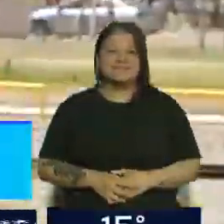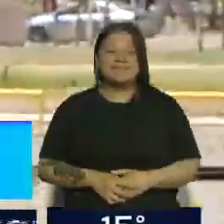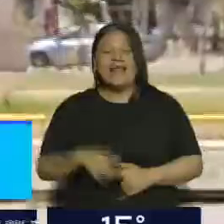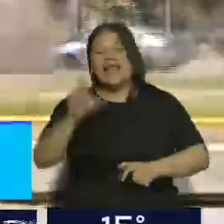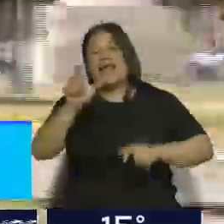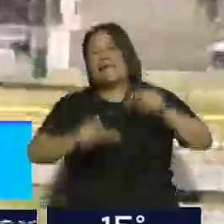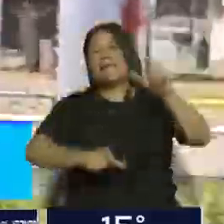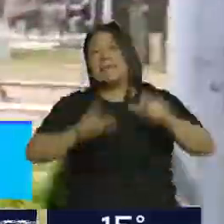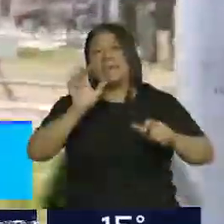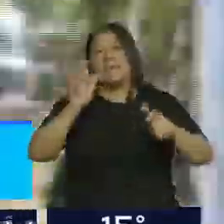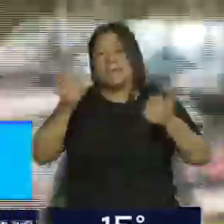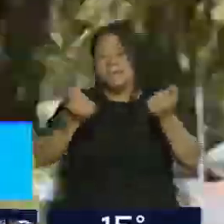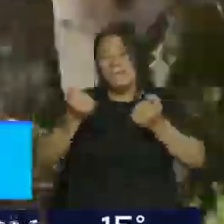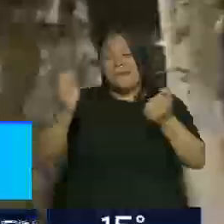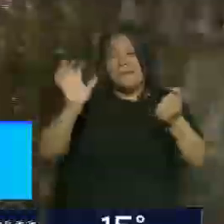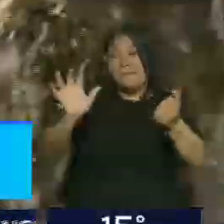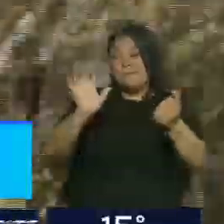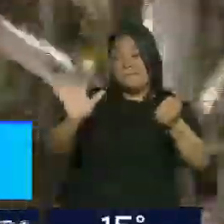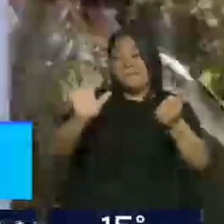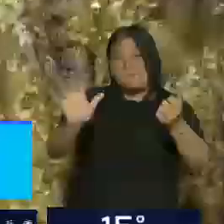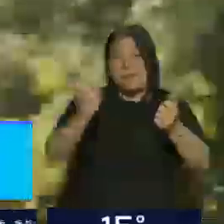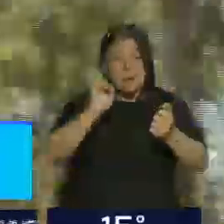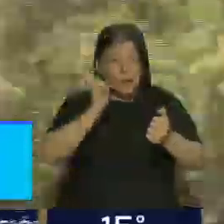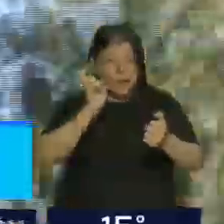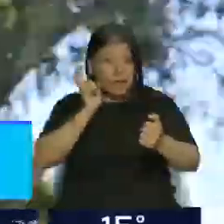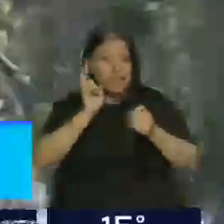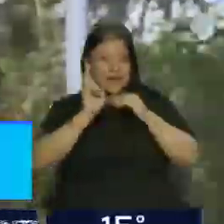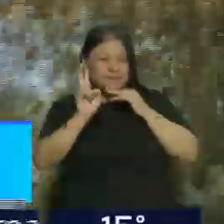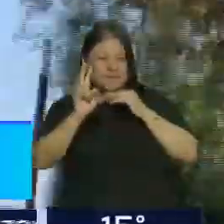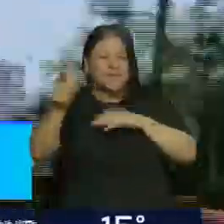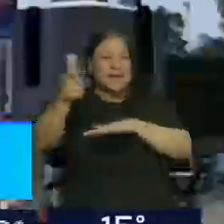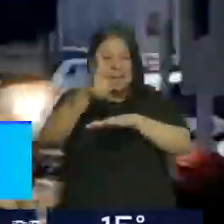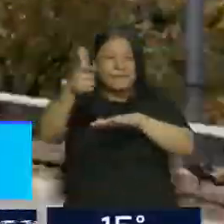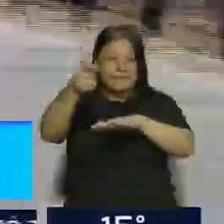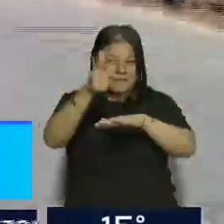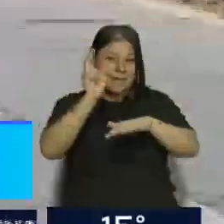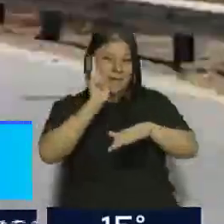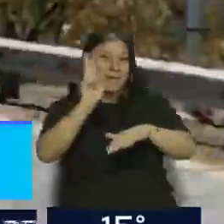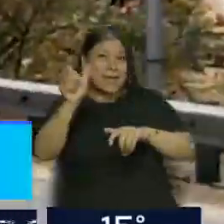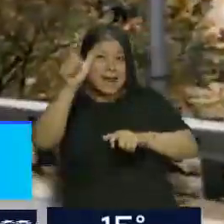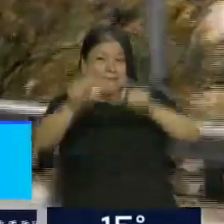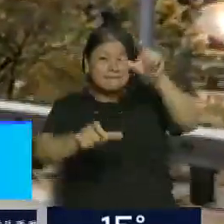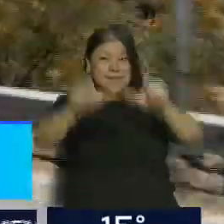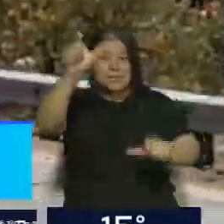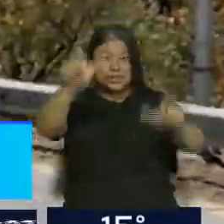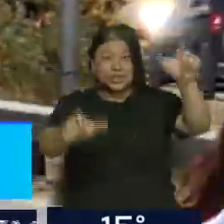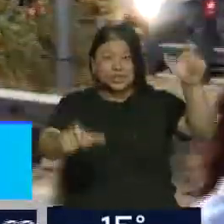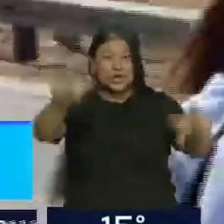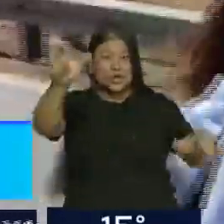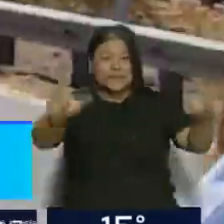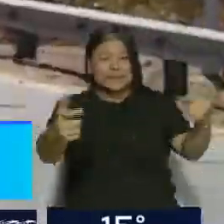La gente toca bocina. Mirá, Pepe, hacete una imagen para allá, a lo largo, para que vea la Dani y todos los mendocinos la cantidad de gente que está en esta